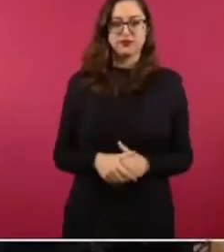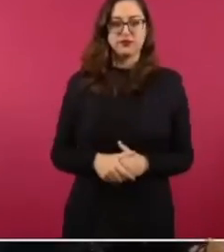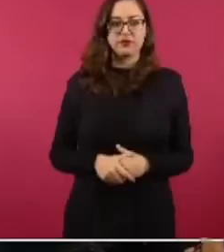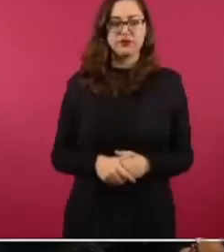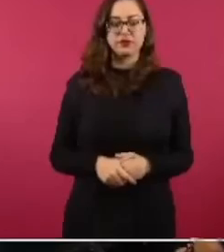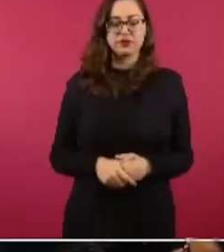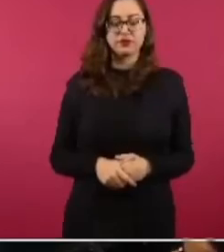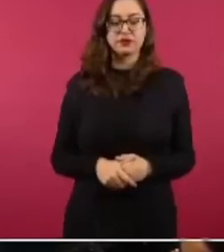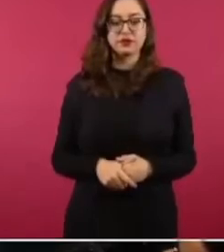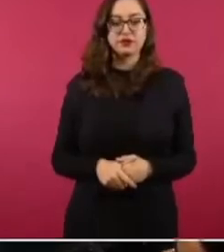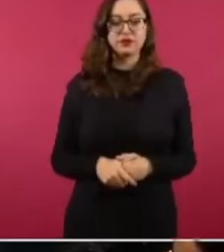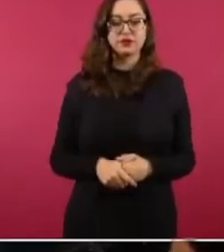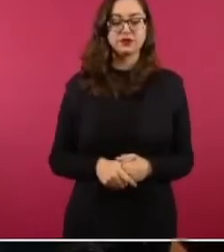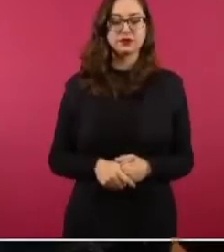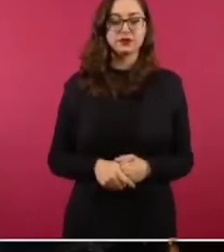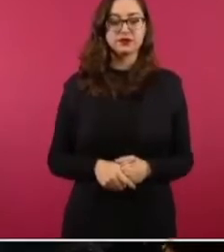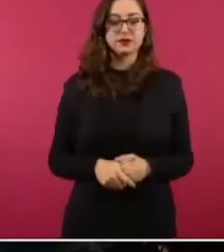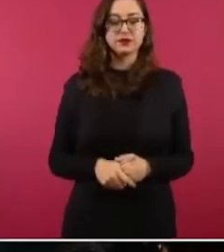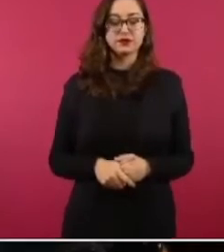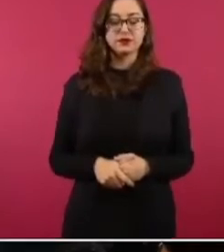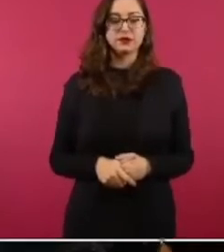Aquí está.